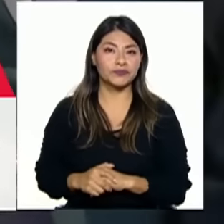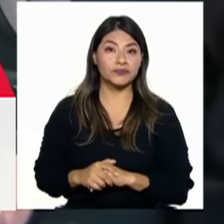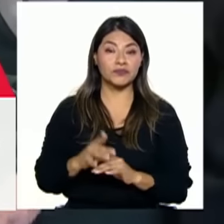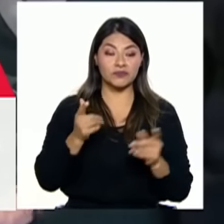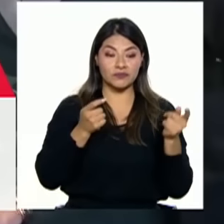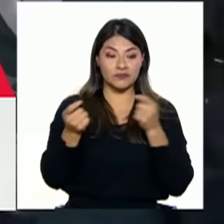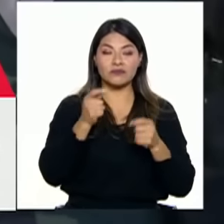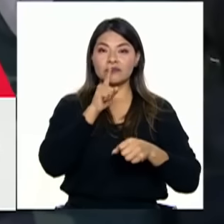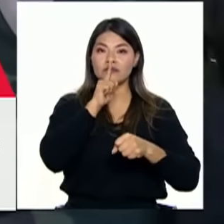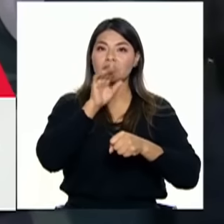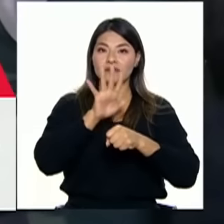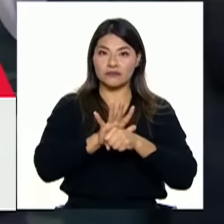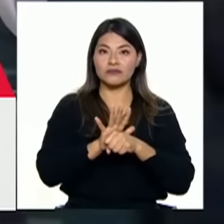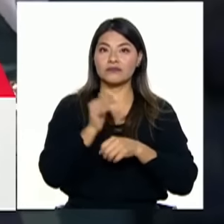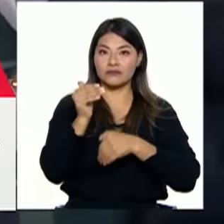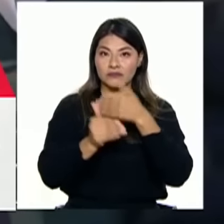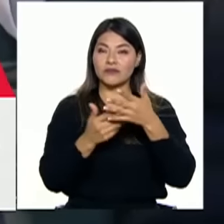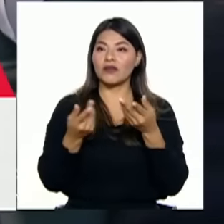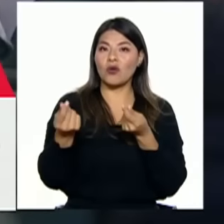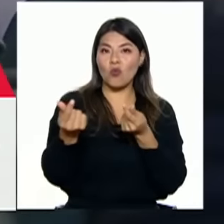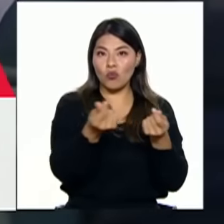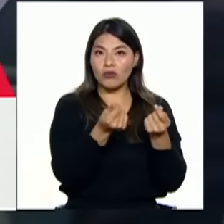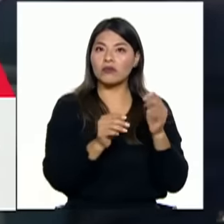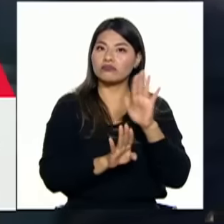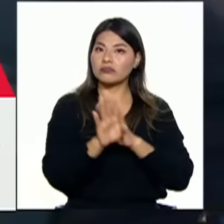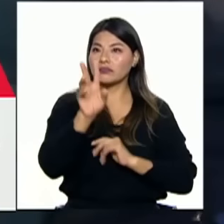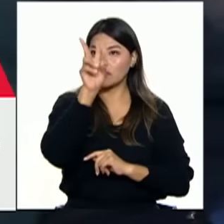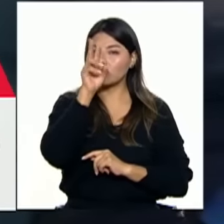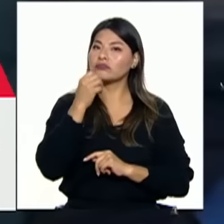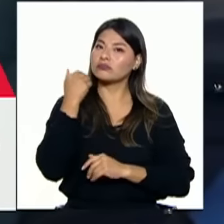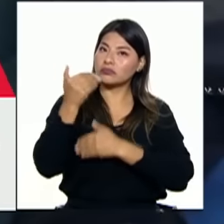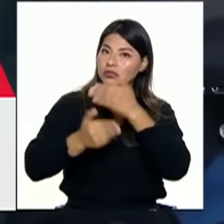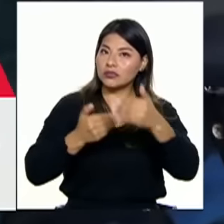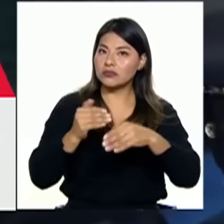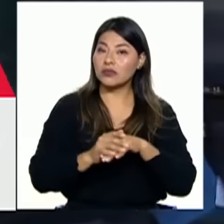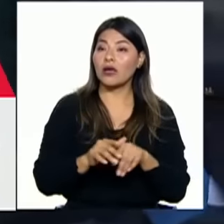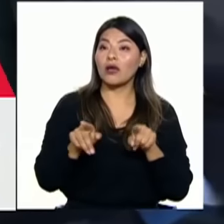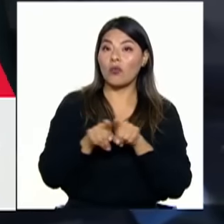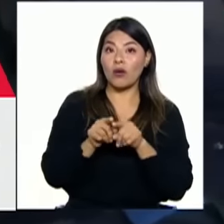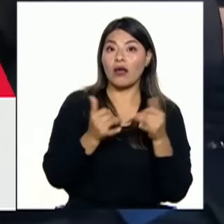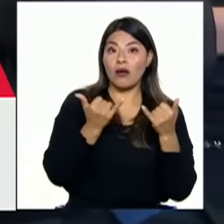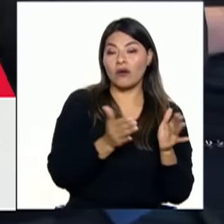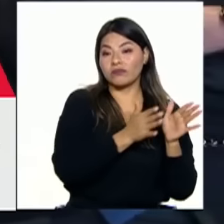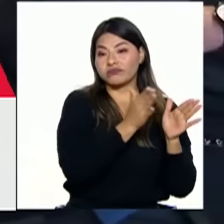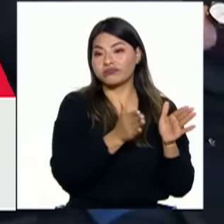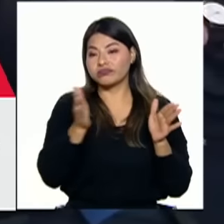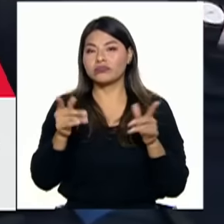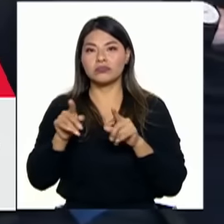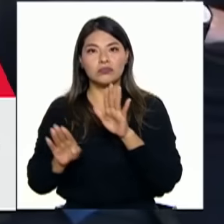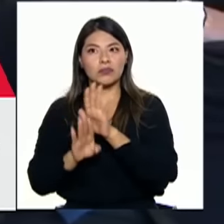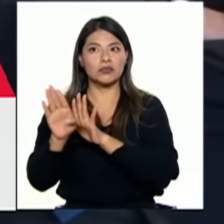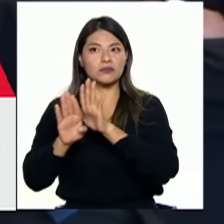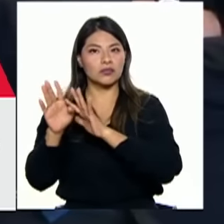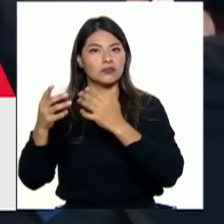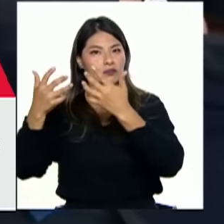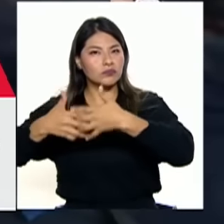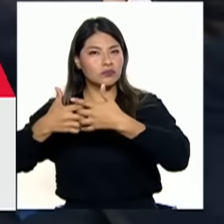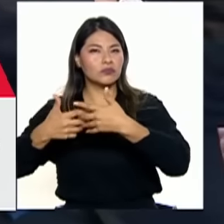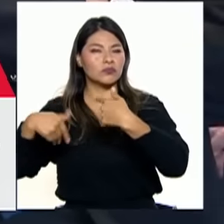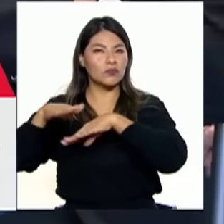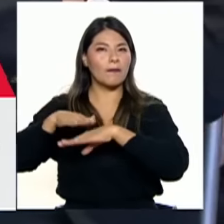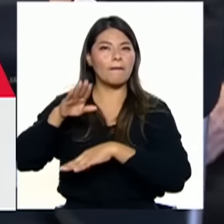está comprometido con la recuperación económica del país y es por ello que se está proyectando un incremento del Producto